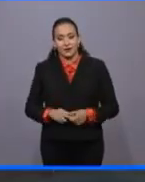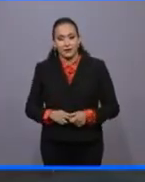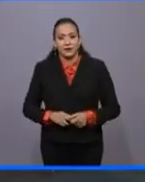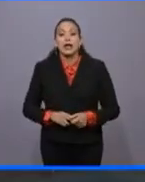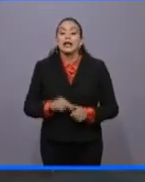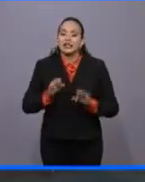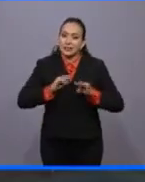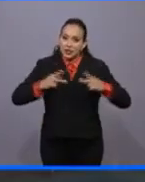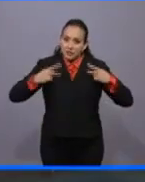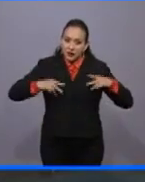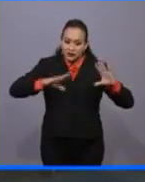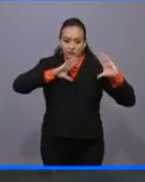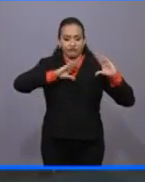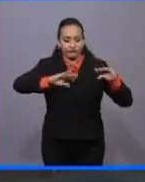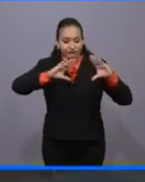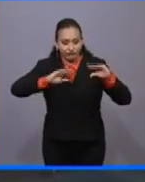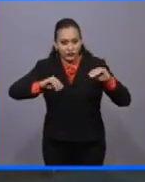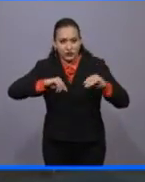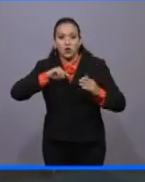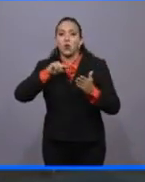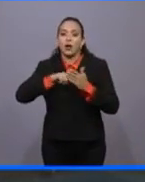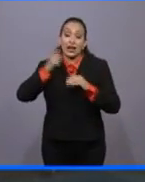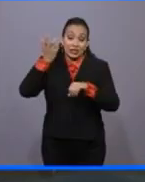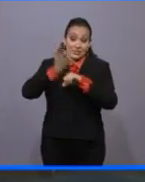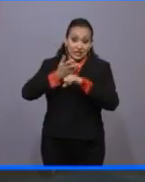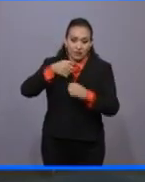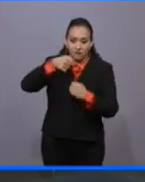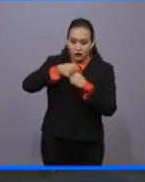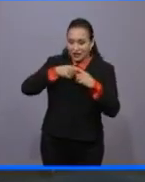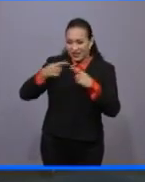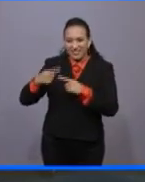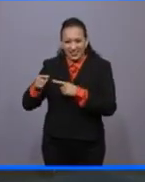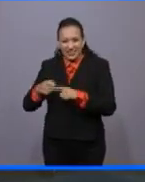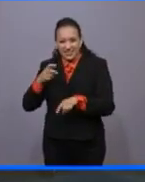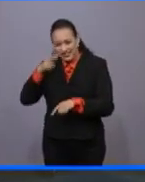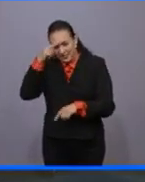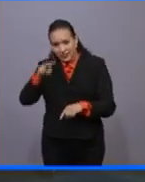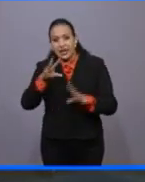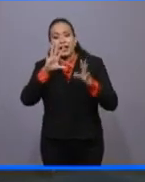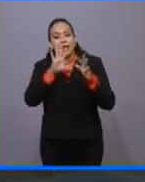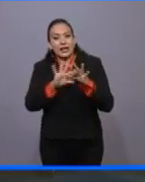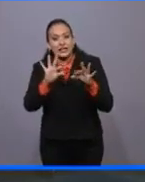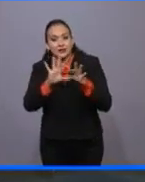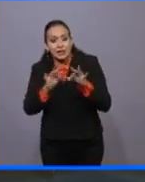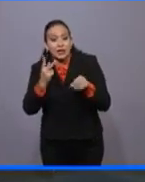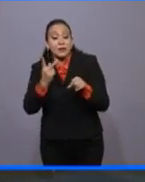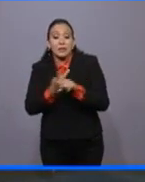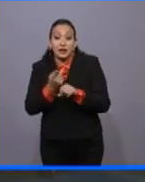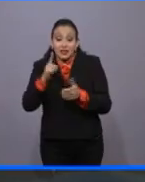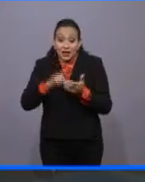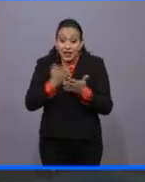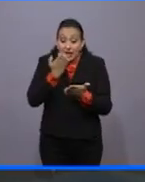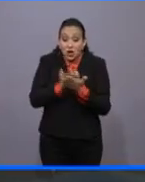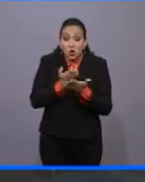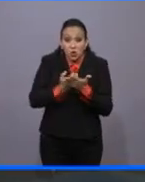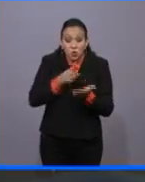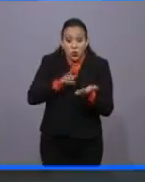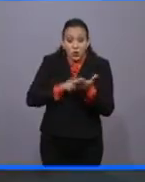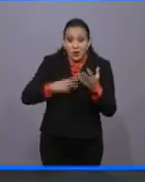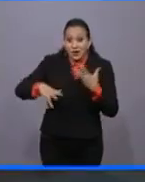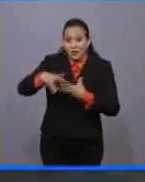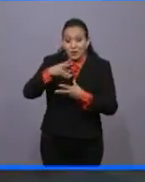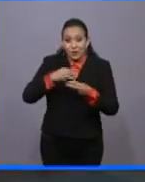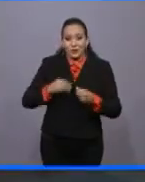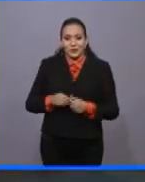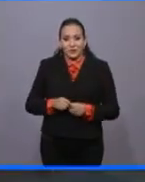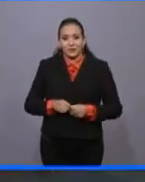las poblaciones de ambos lados de la frontera de cuál es el valor que sucede en la integración económica entre estos dos países.